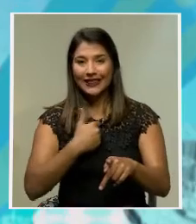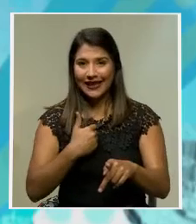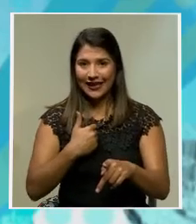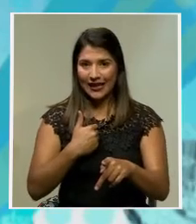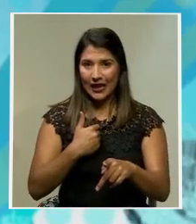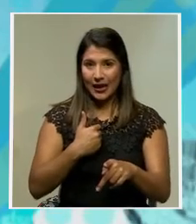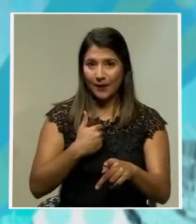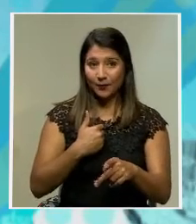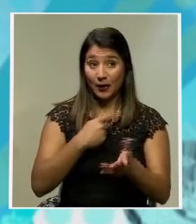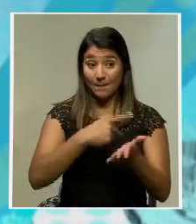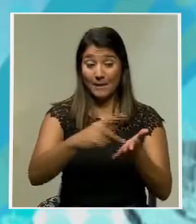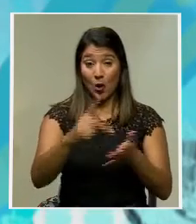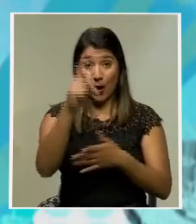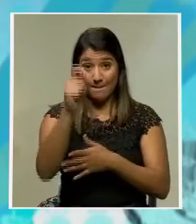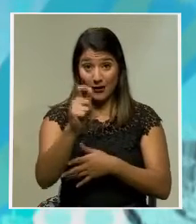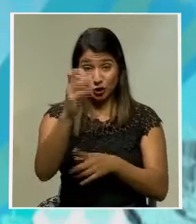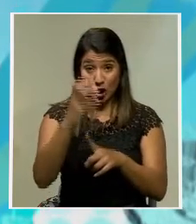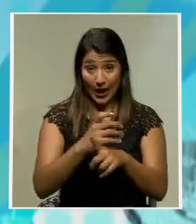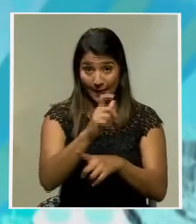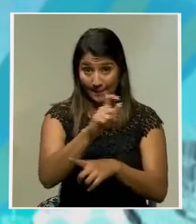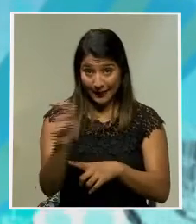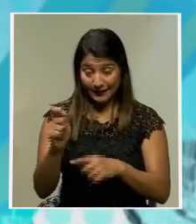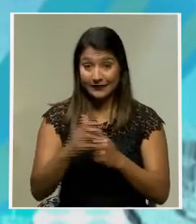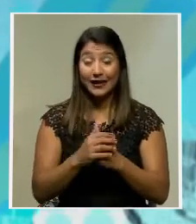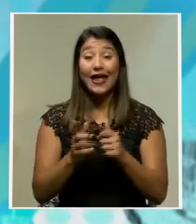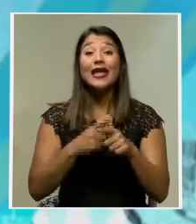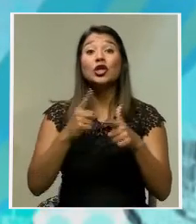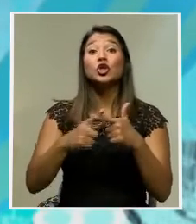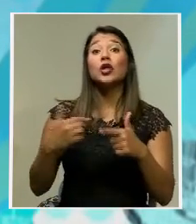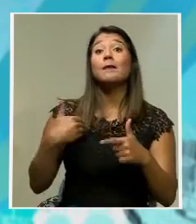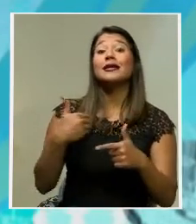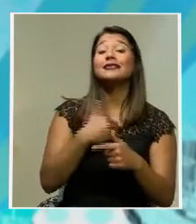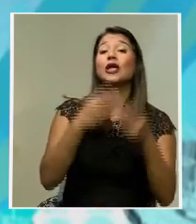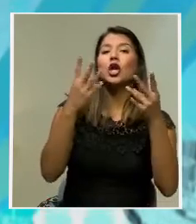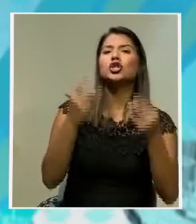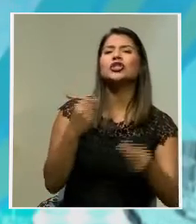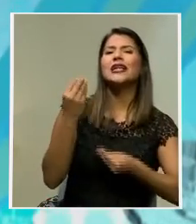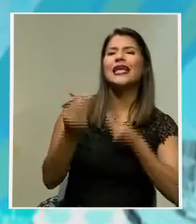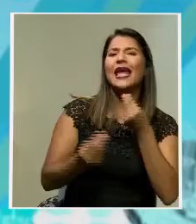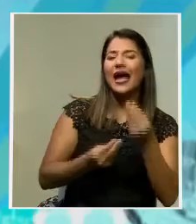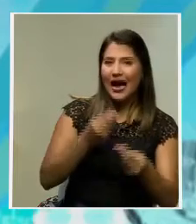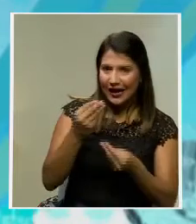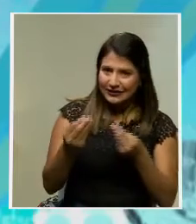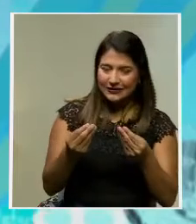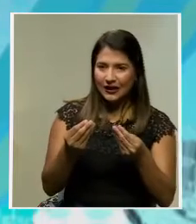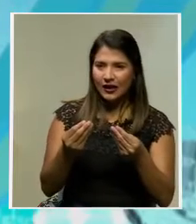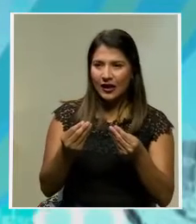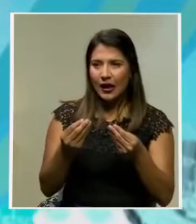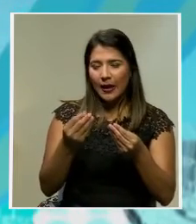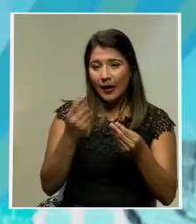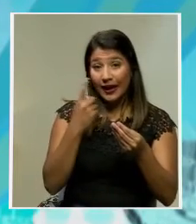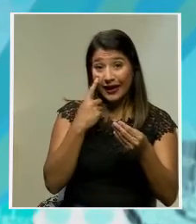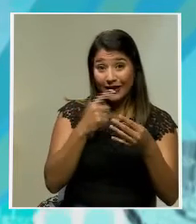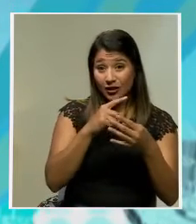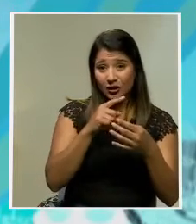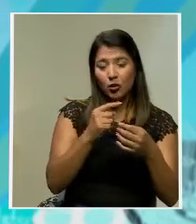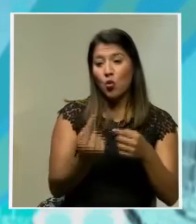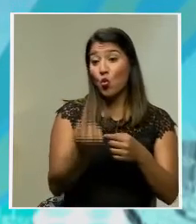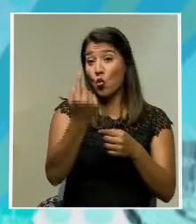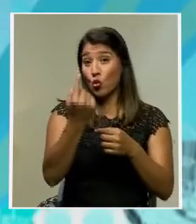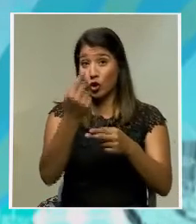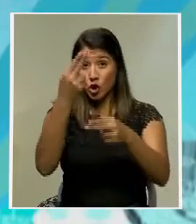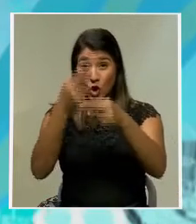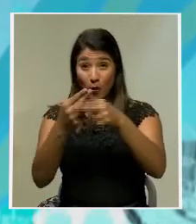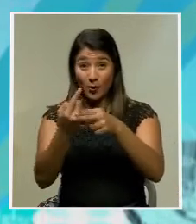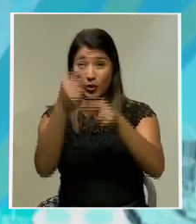Y Hacienda con esa información, Hacienda con esa información lo que hace es hacer el cálculo respectivo. ¿Por qué es cada 3 meses y no es cada